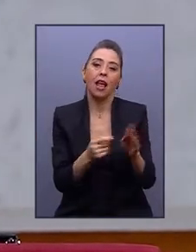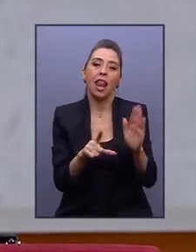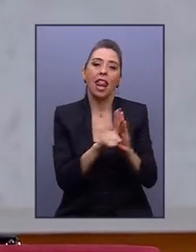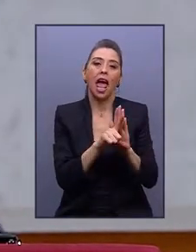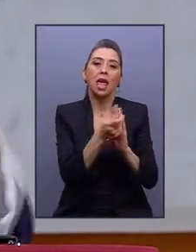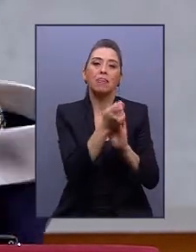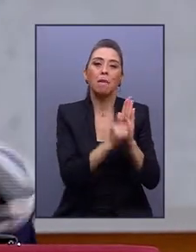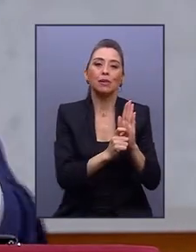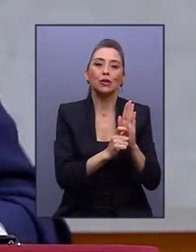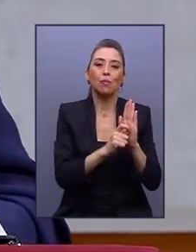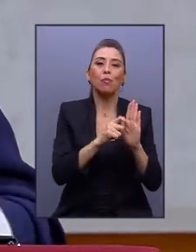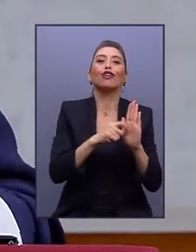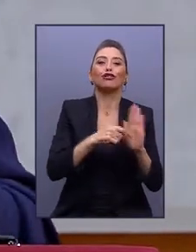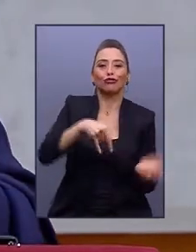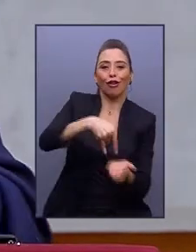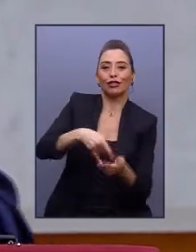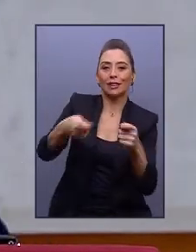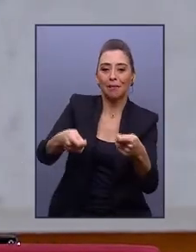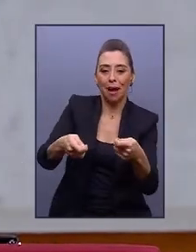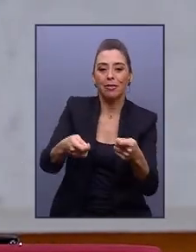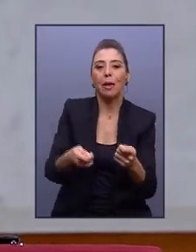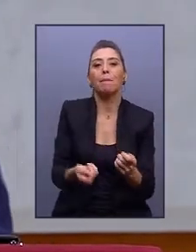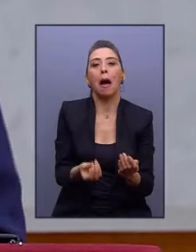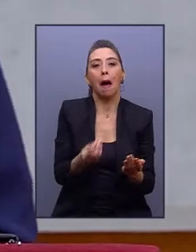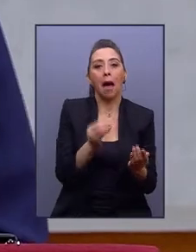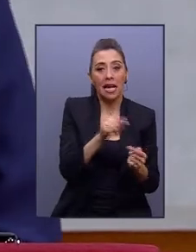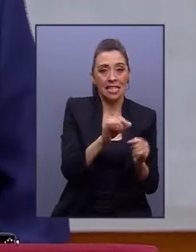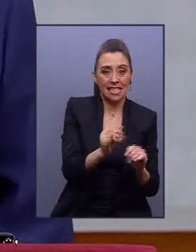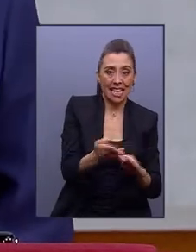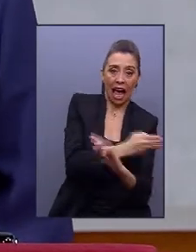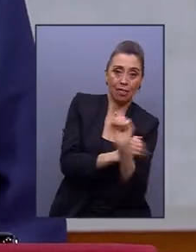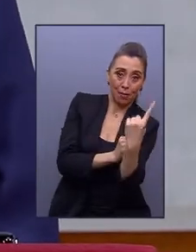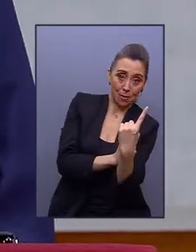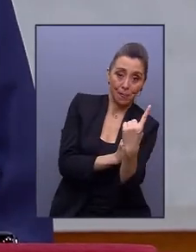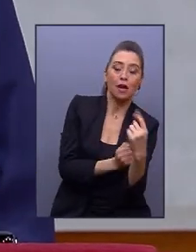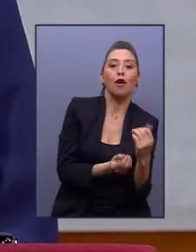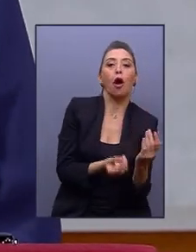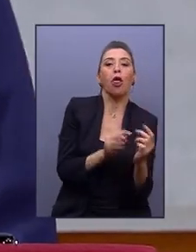presupuesto de la Nación para que podamos incluir más recursos para este Ministerio.